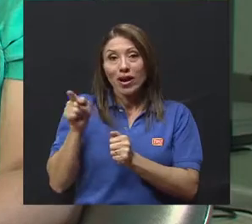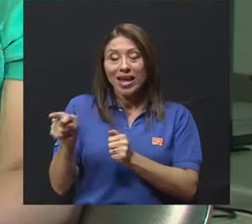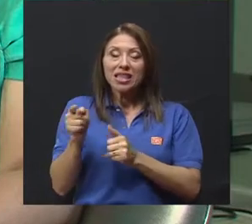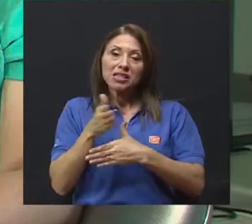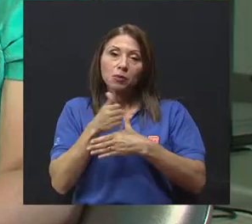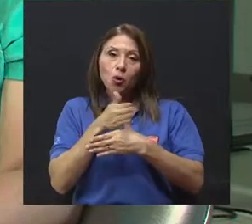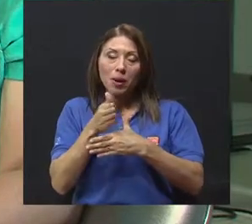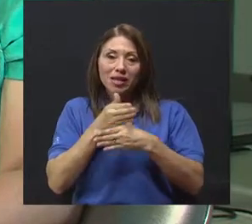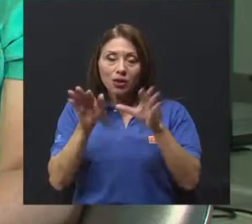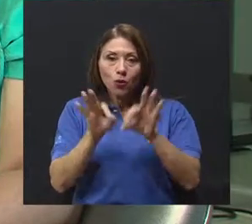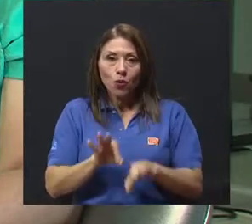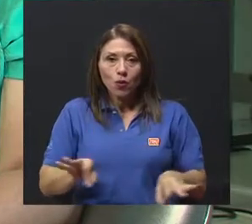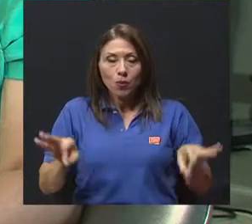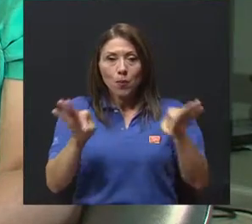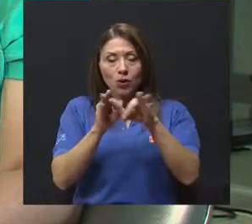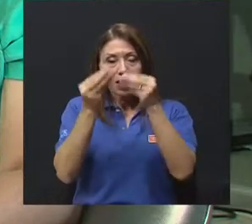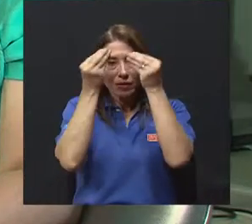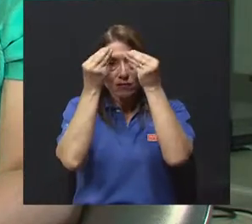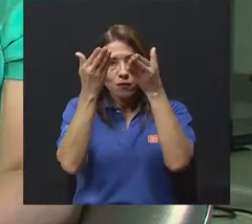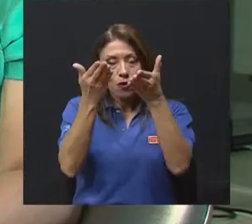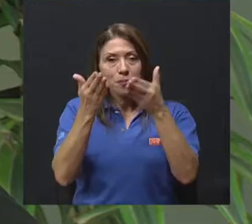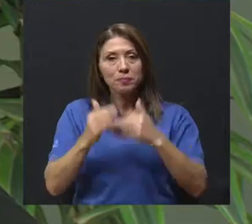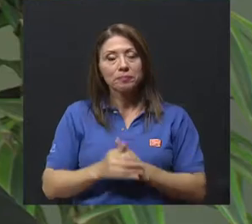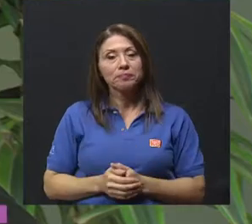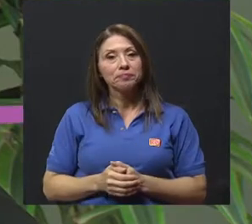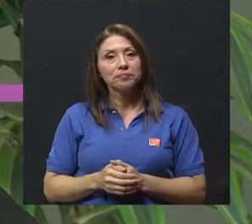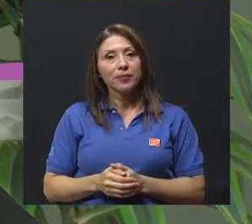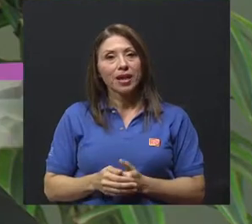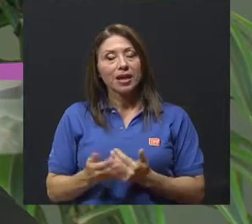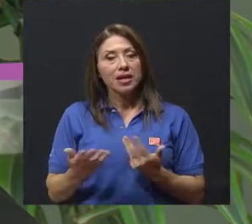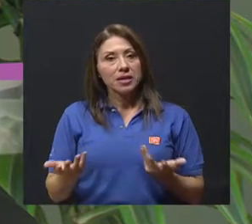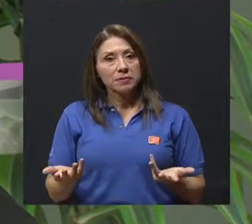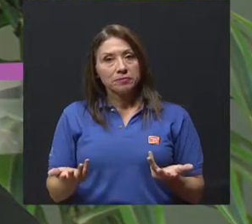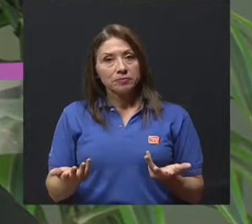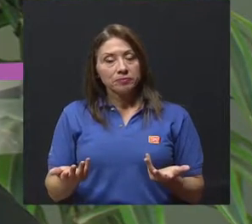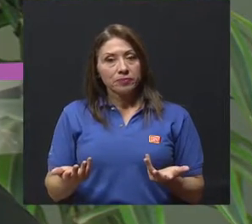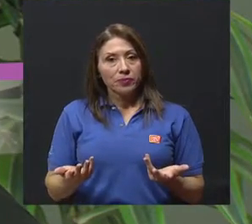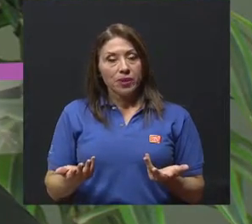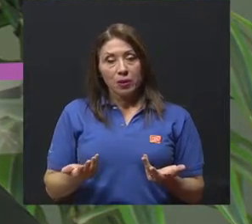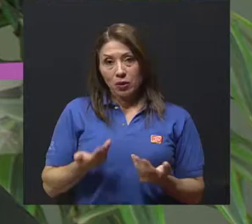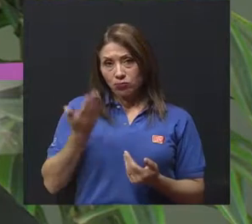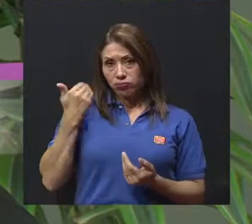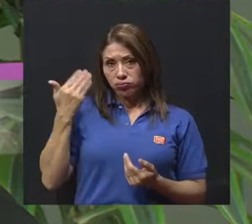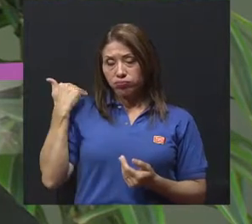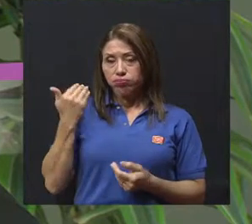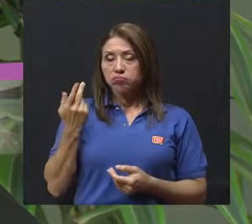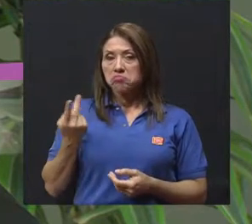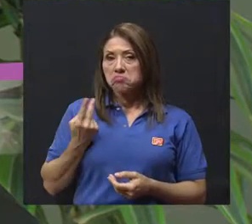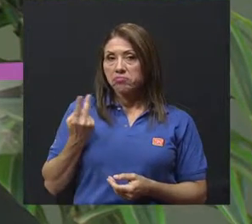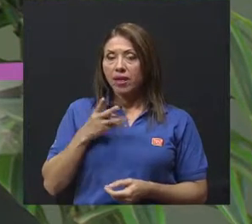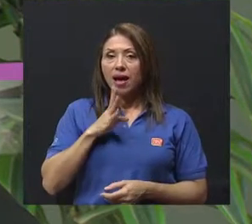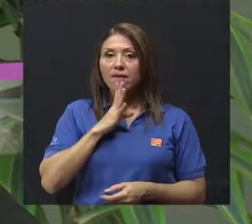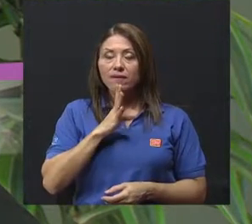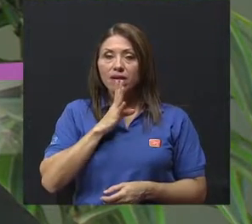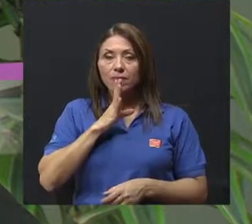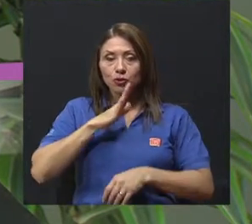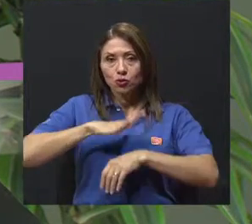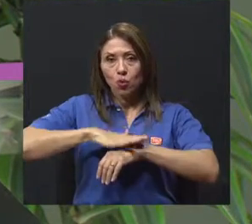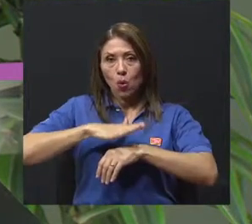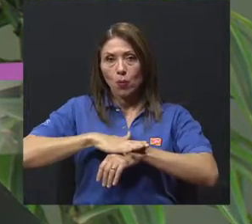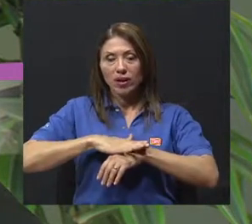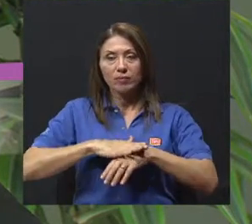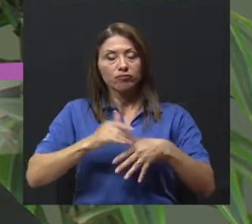rasgos más importantes de esta terapéutica sully y pues en el bloque anterior hablábamos de